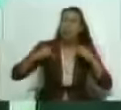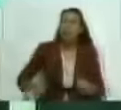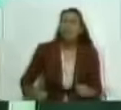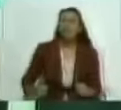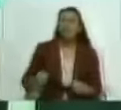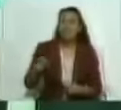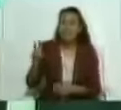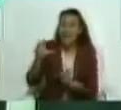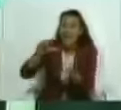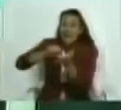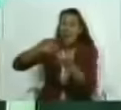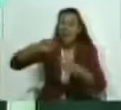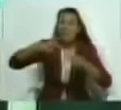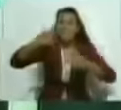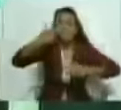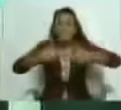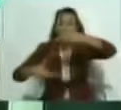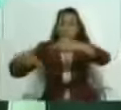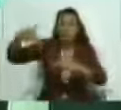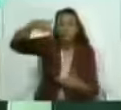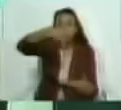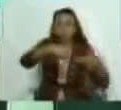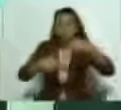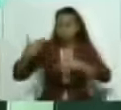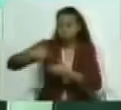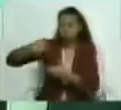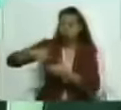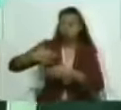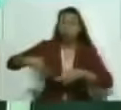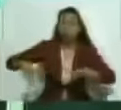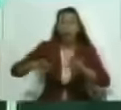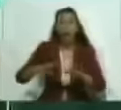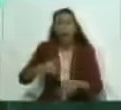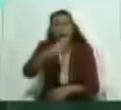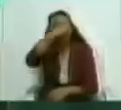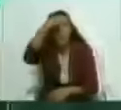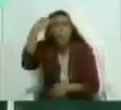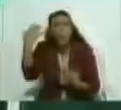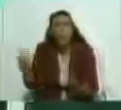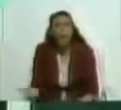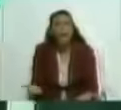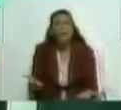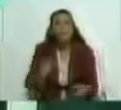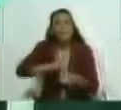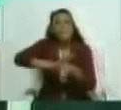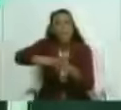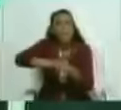gran eje petroquímico de América Latina. Señores, ¿hasta cuándo seguimos vendiendo